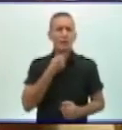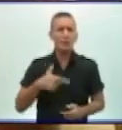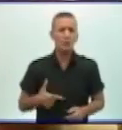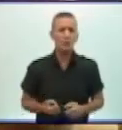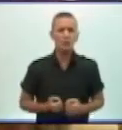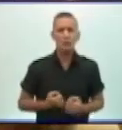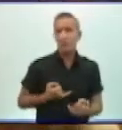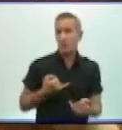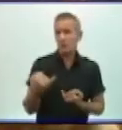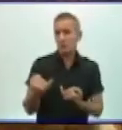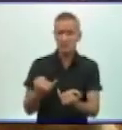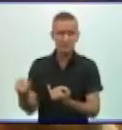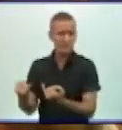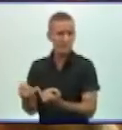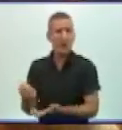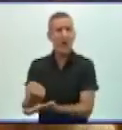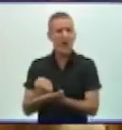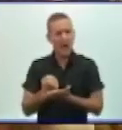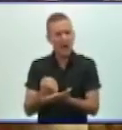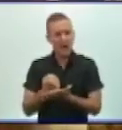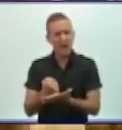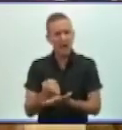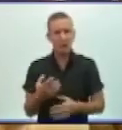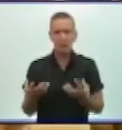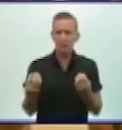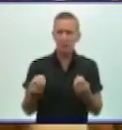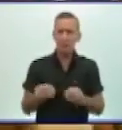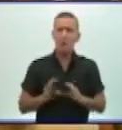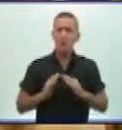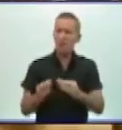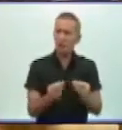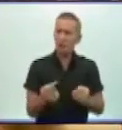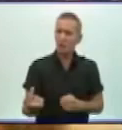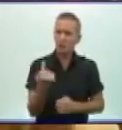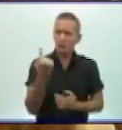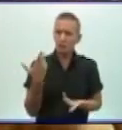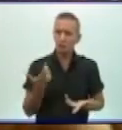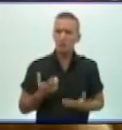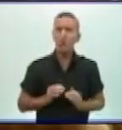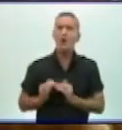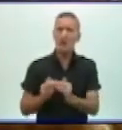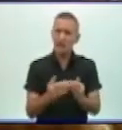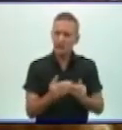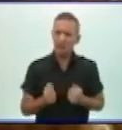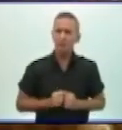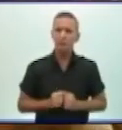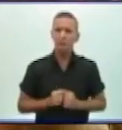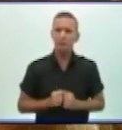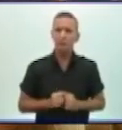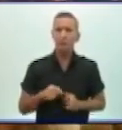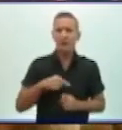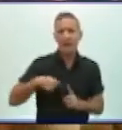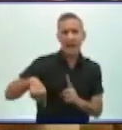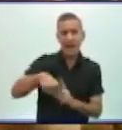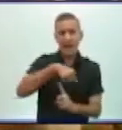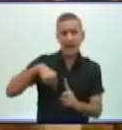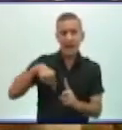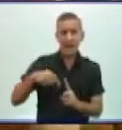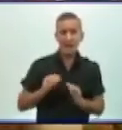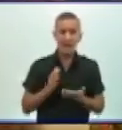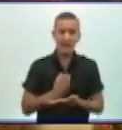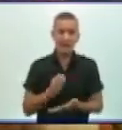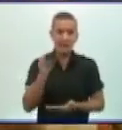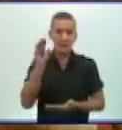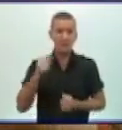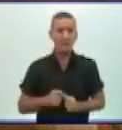les ayuda mucho. Igual en la comunidad, y no solo en la comunidad donde viven, también en la comunidad en que está enmarcada la escuela. Como parte de la organización de